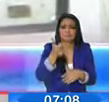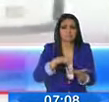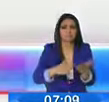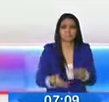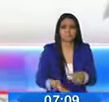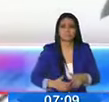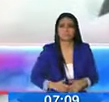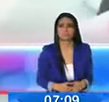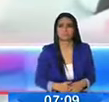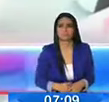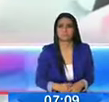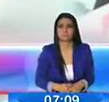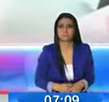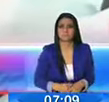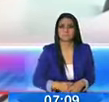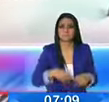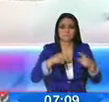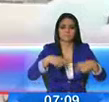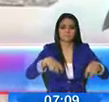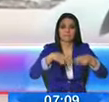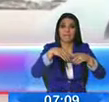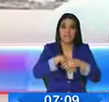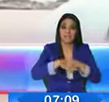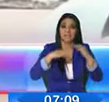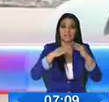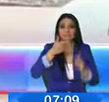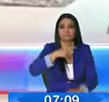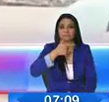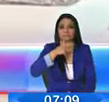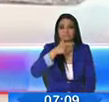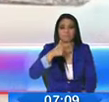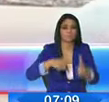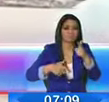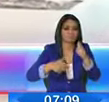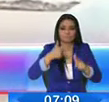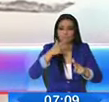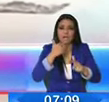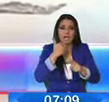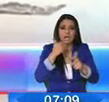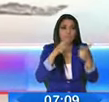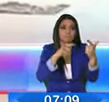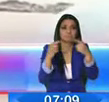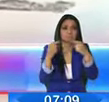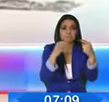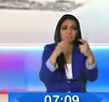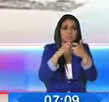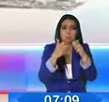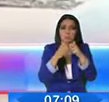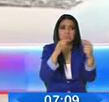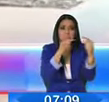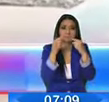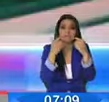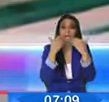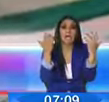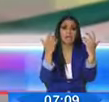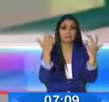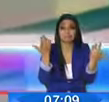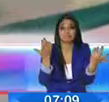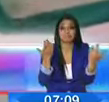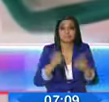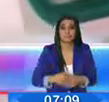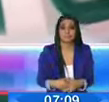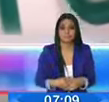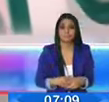se han estado llevando de adentro y ahí tiene que ver si hay alguna discusión porque por el momento